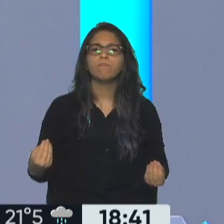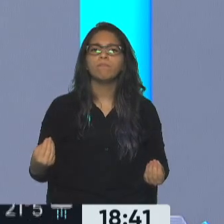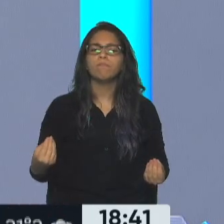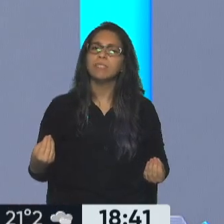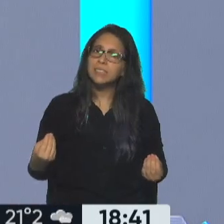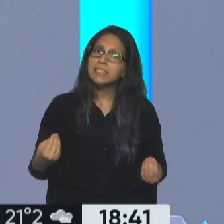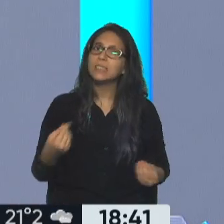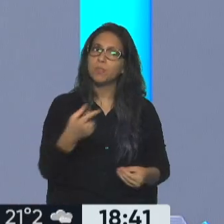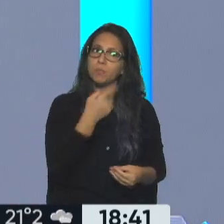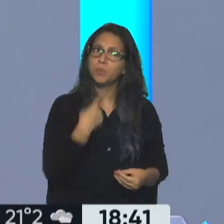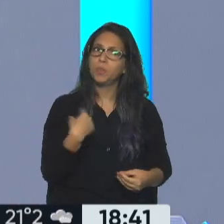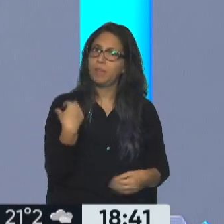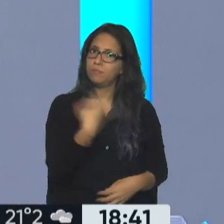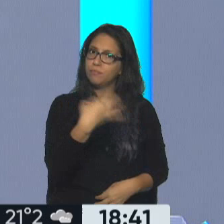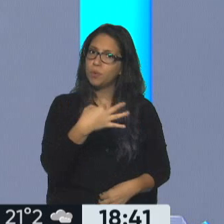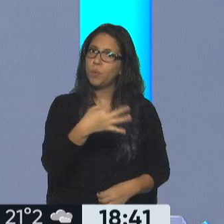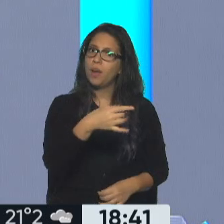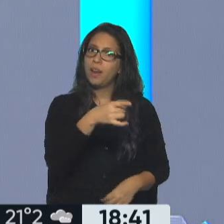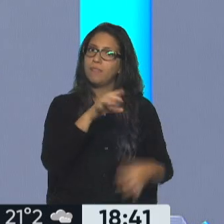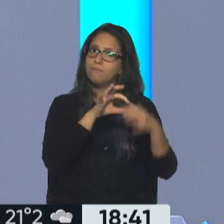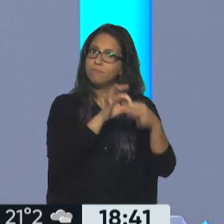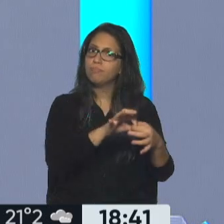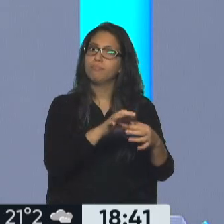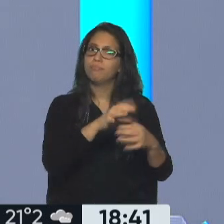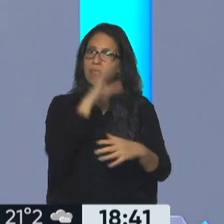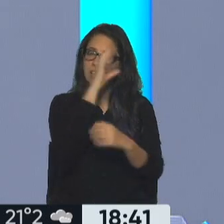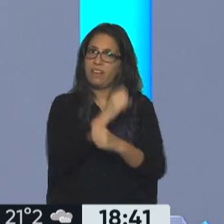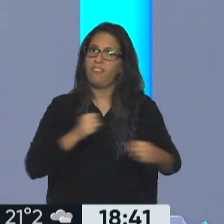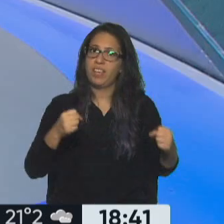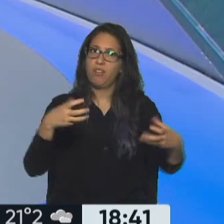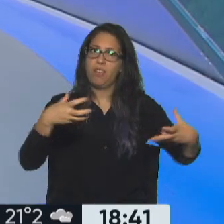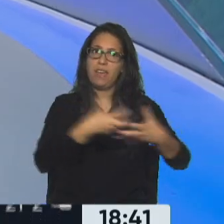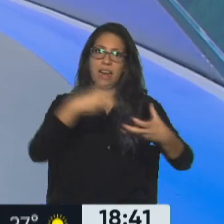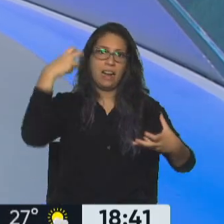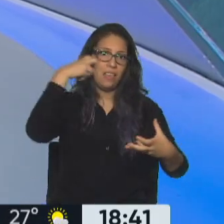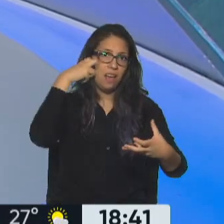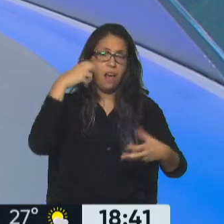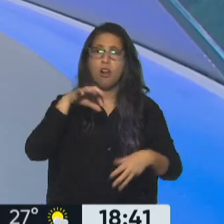es una es una buena pregunta y que por supuesto involucra también el problema o el desafío de los radicales